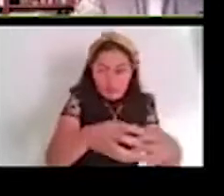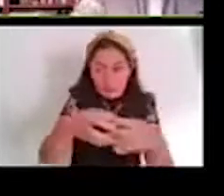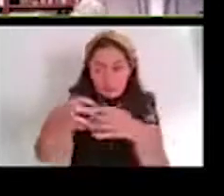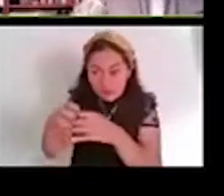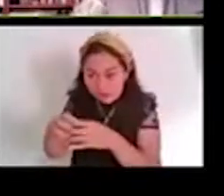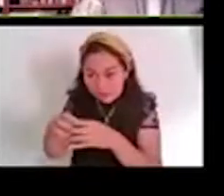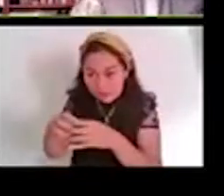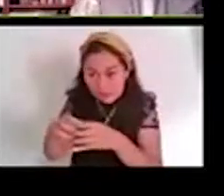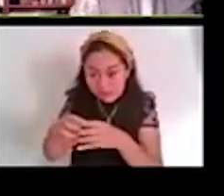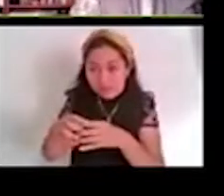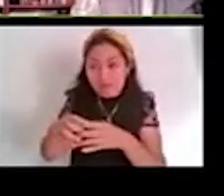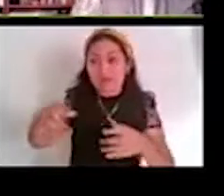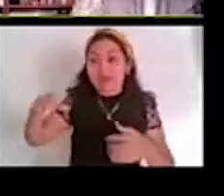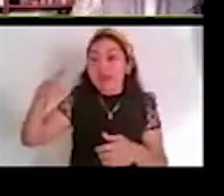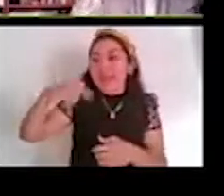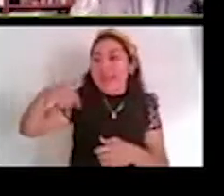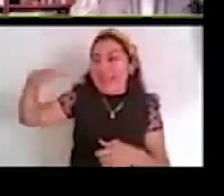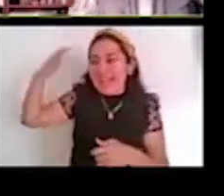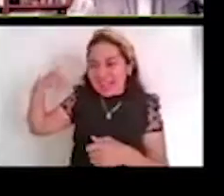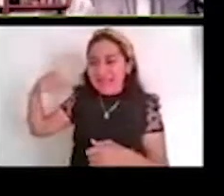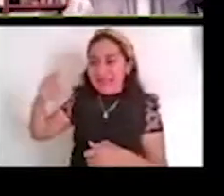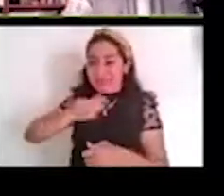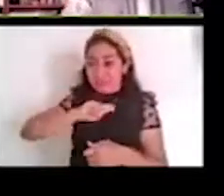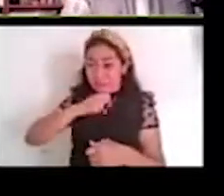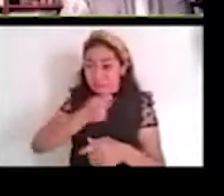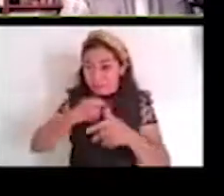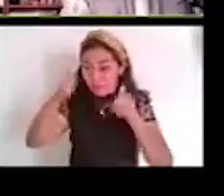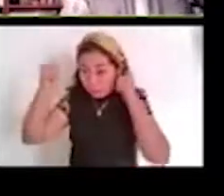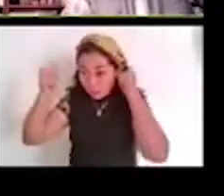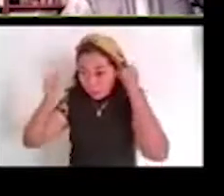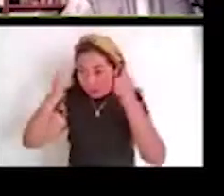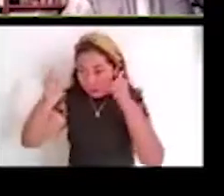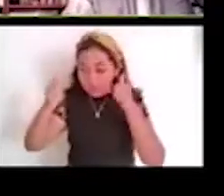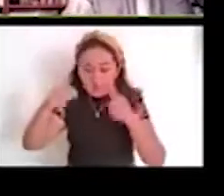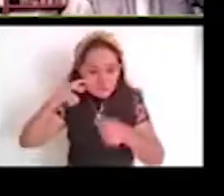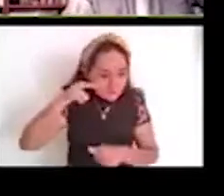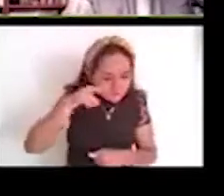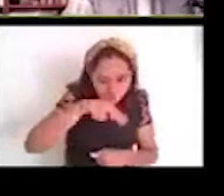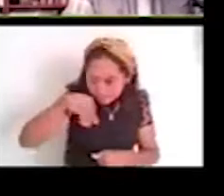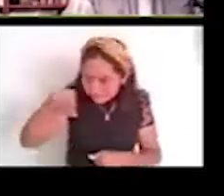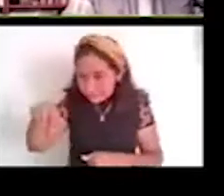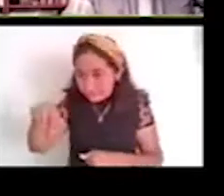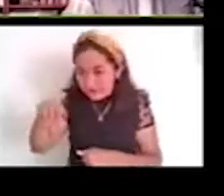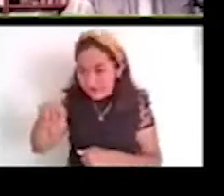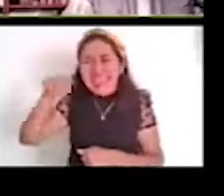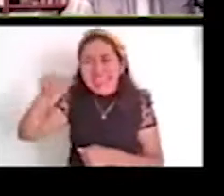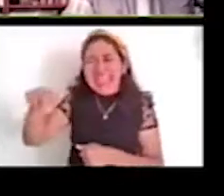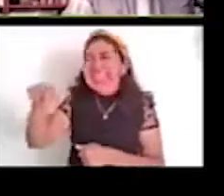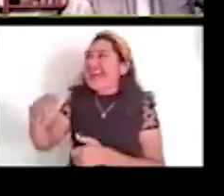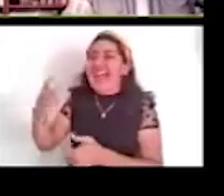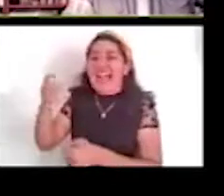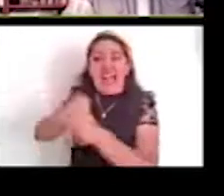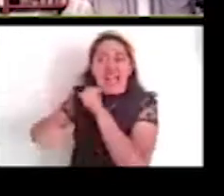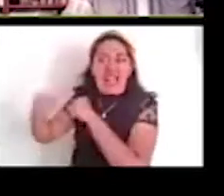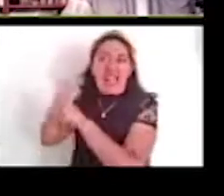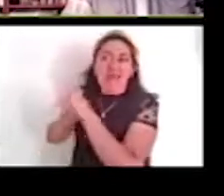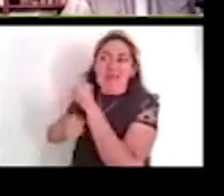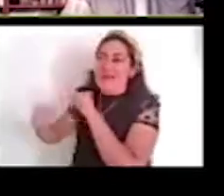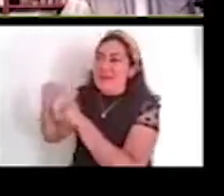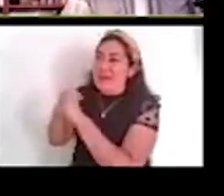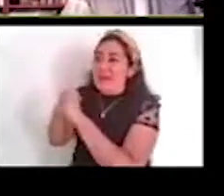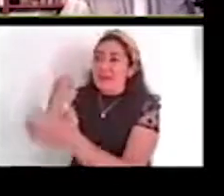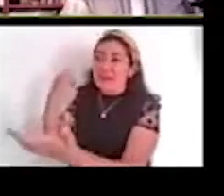ejemplo, los arqueólogos en España, ¿no? Teotihuacán es una ciudad de la edad de piedra. así como